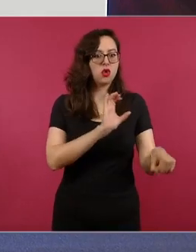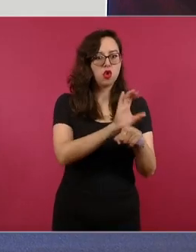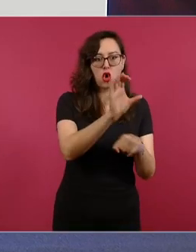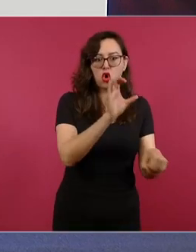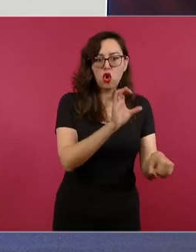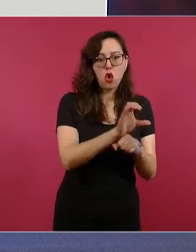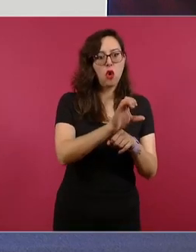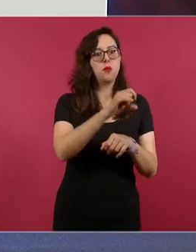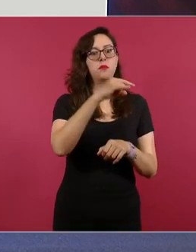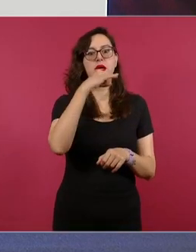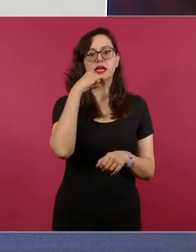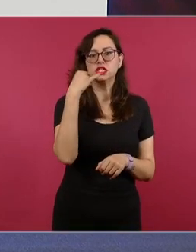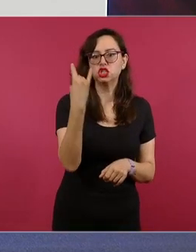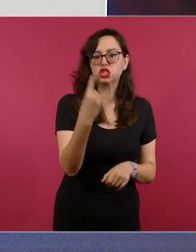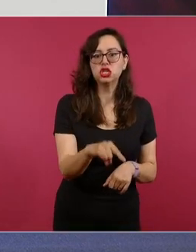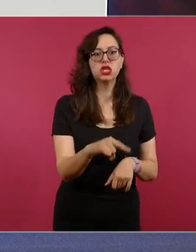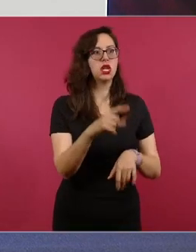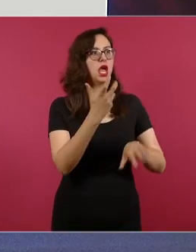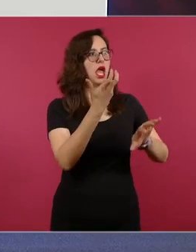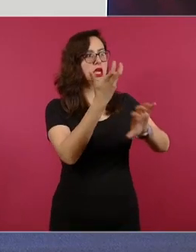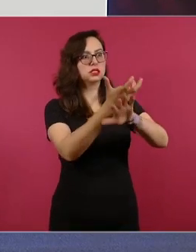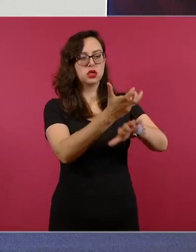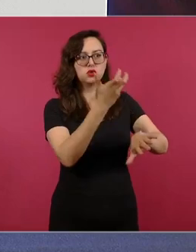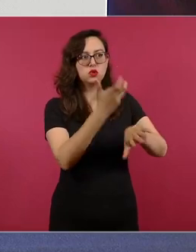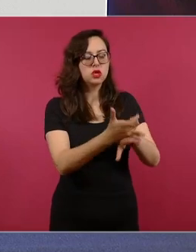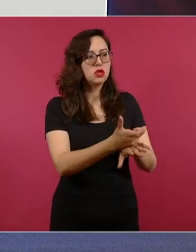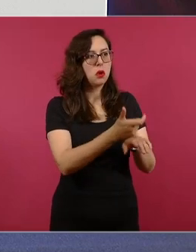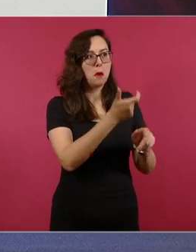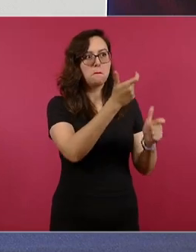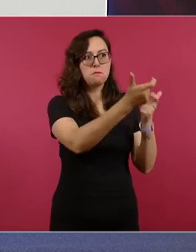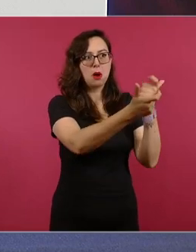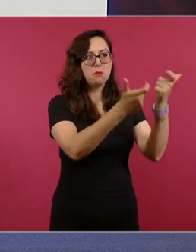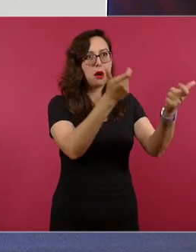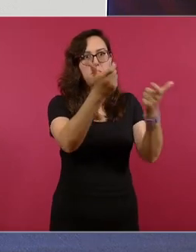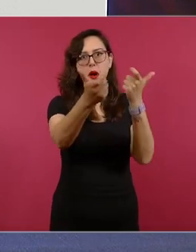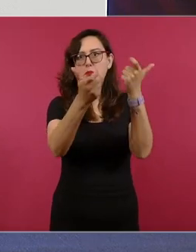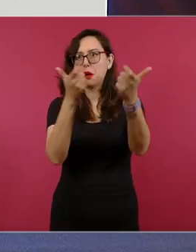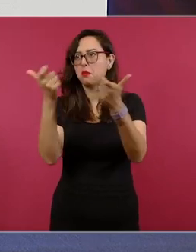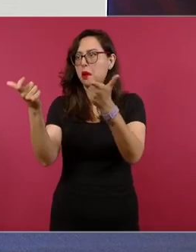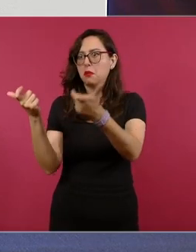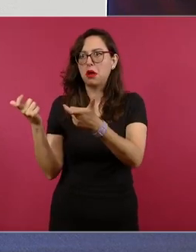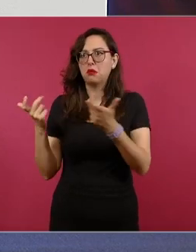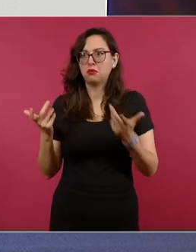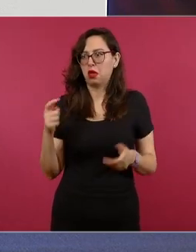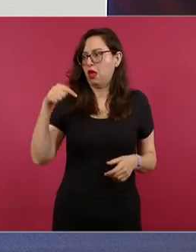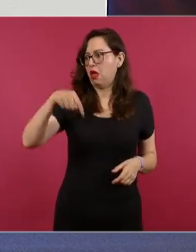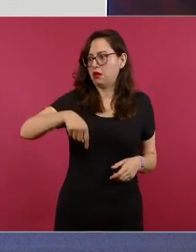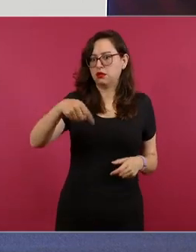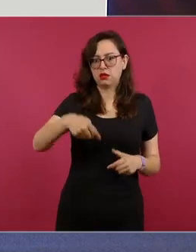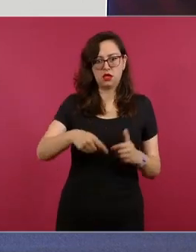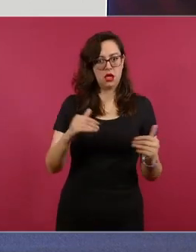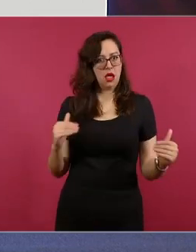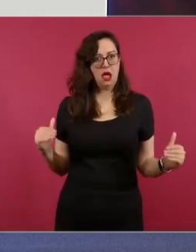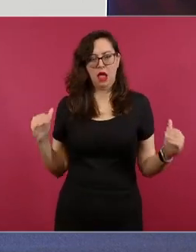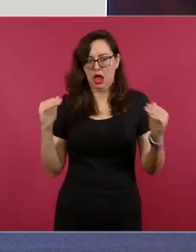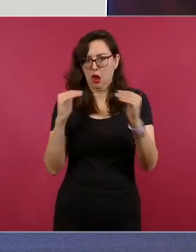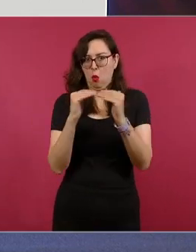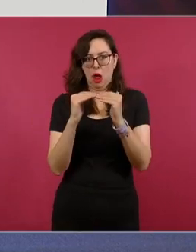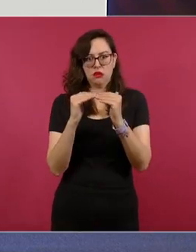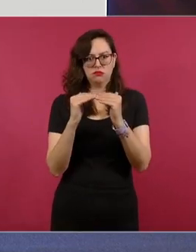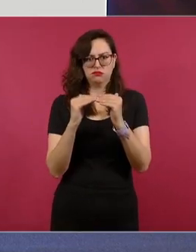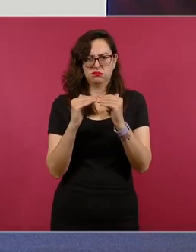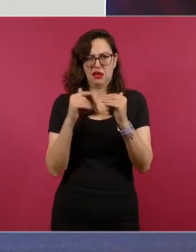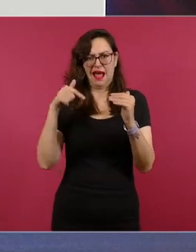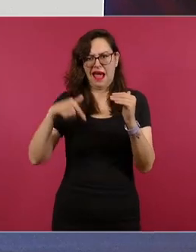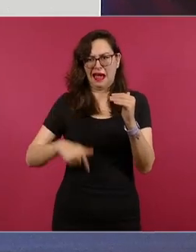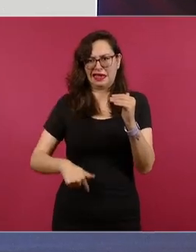un promedio de lo que cobran por las Afores, por la administración de Afores en Estados Unidos, en Chile y